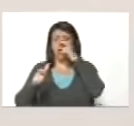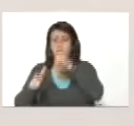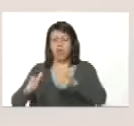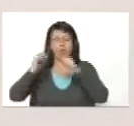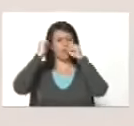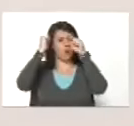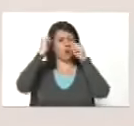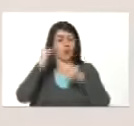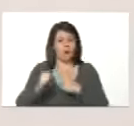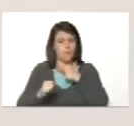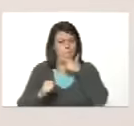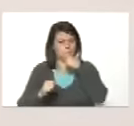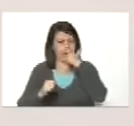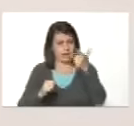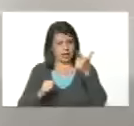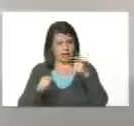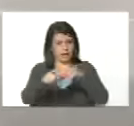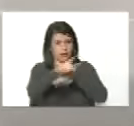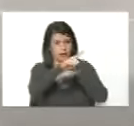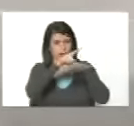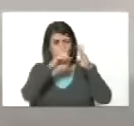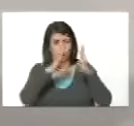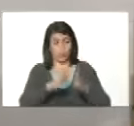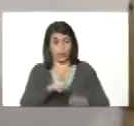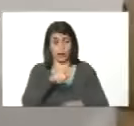se avergüenzan de esos gobiernos que tienen.